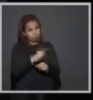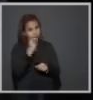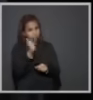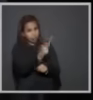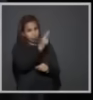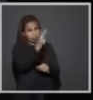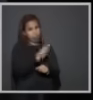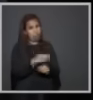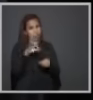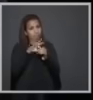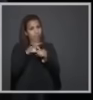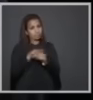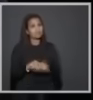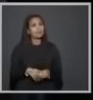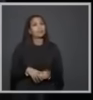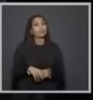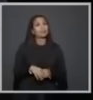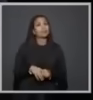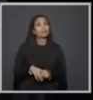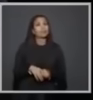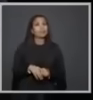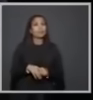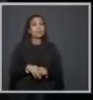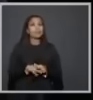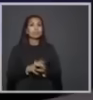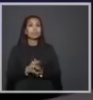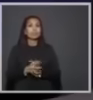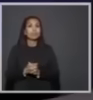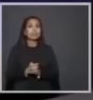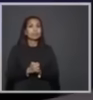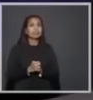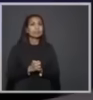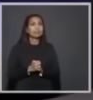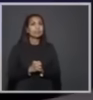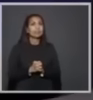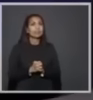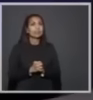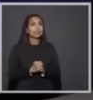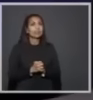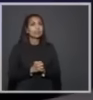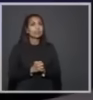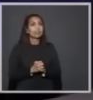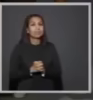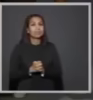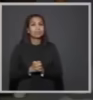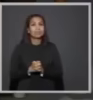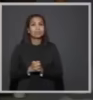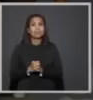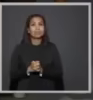Revocación de mandato. Aplicarla. Candidaturas independientes.